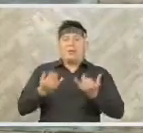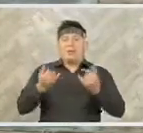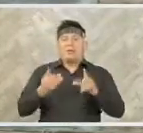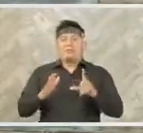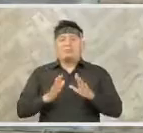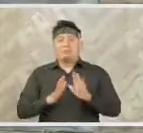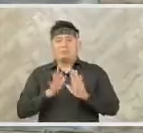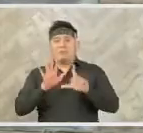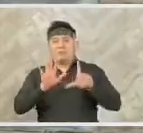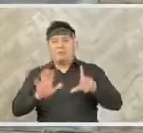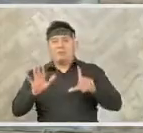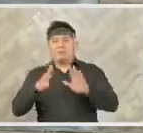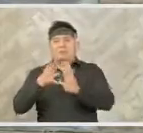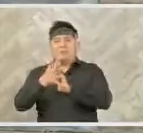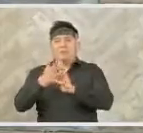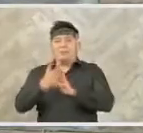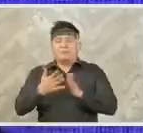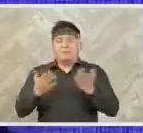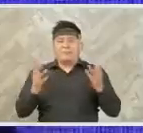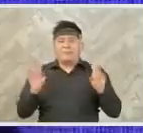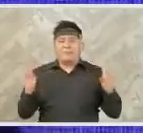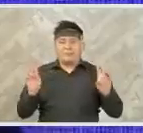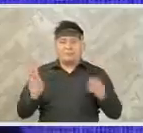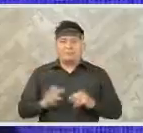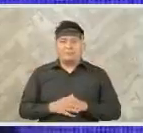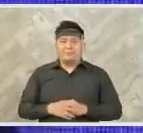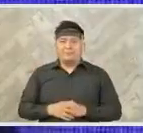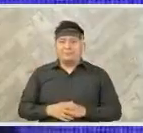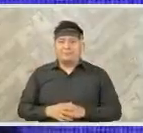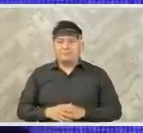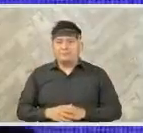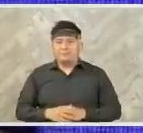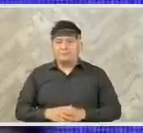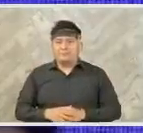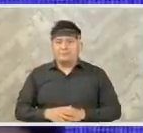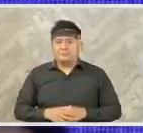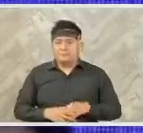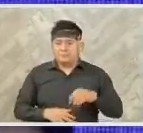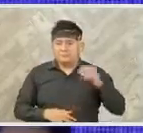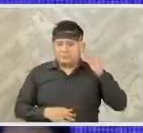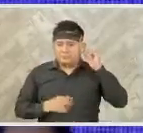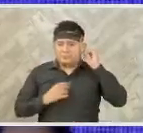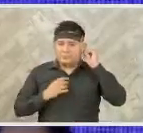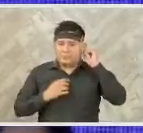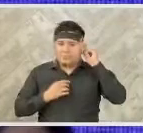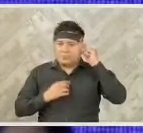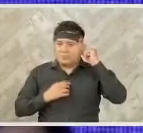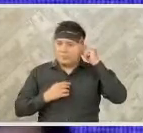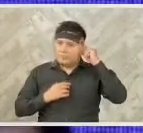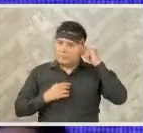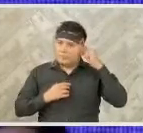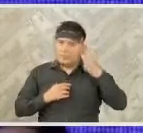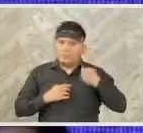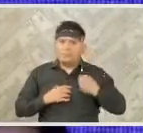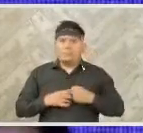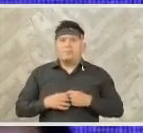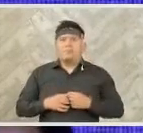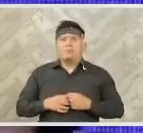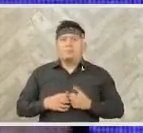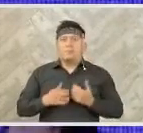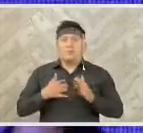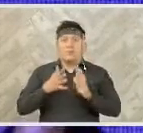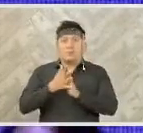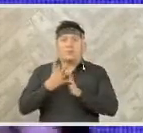Vamos con unos videos. Y a continuación seguimos con muchísimo más. Tendremos una interpretación